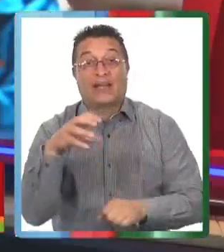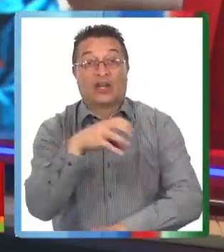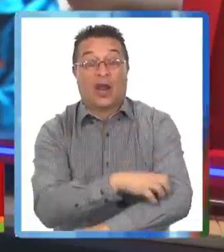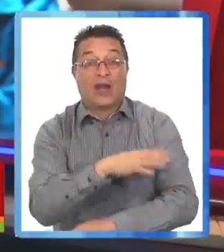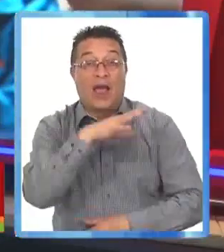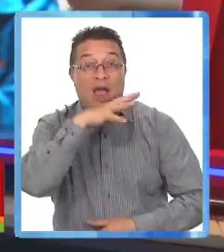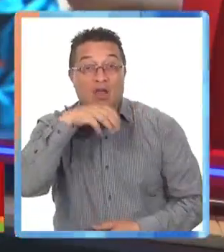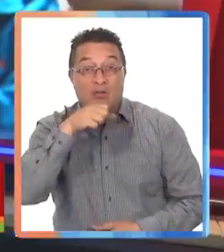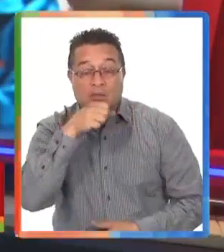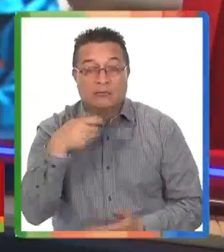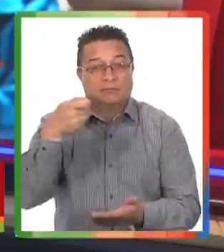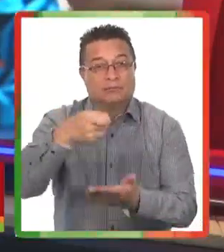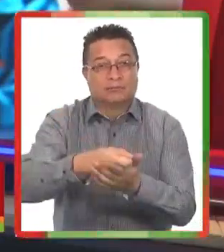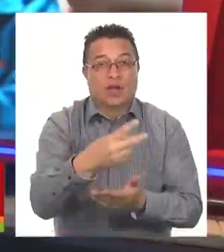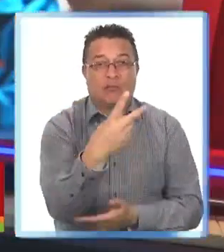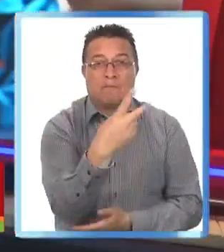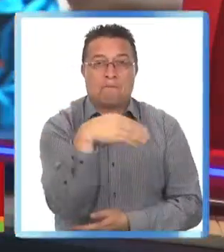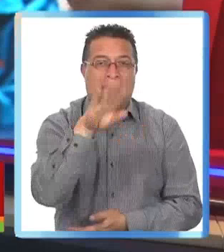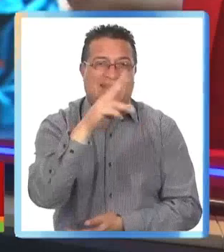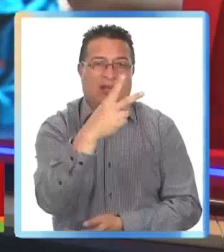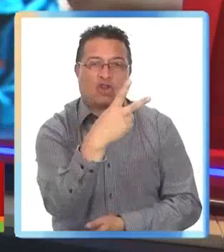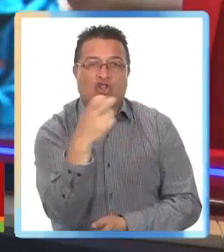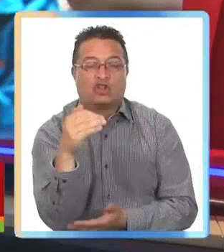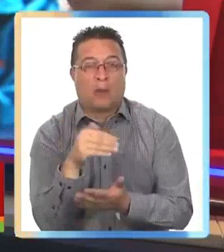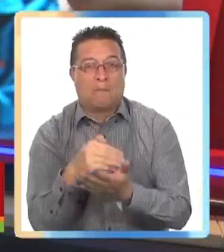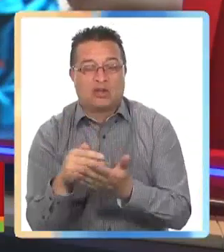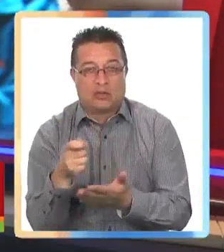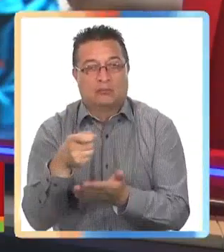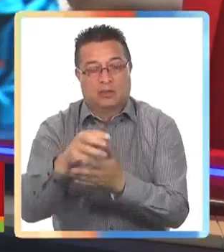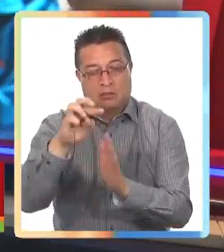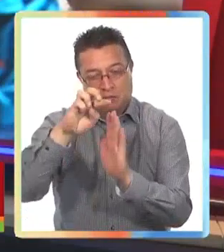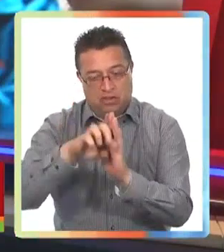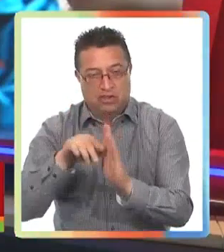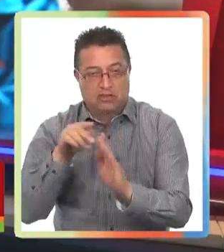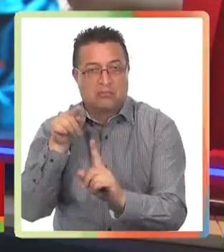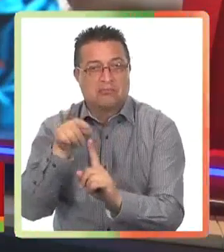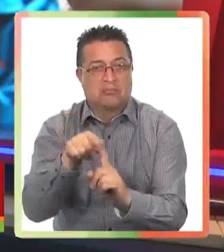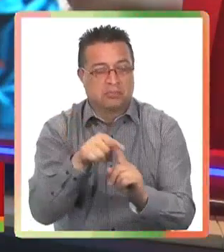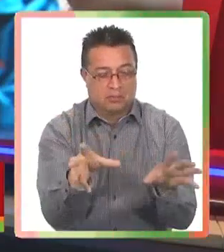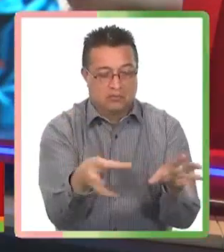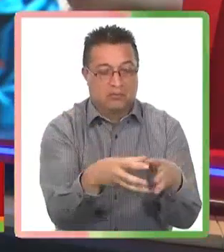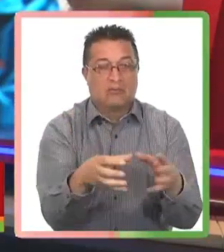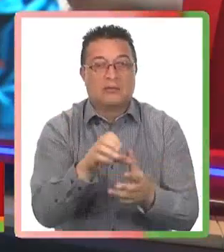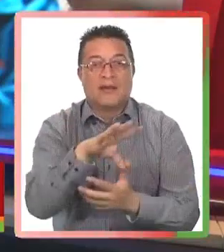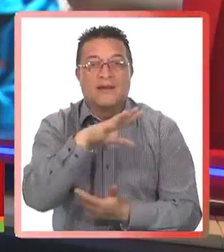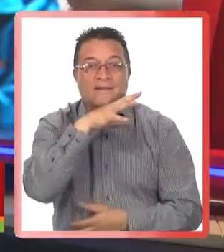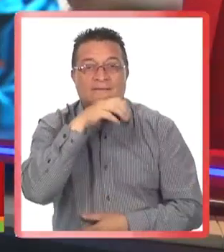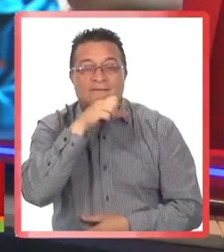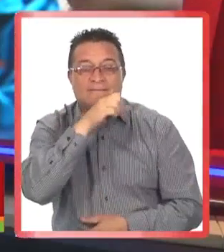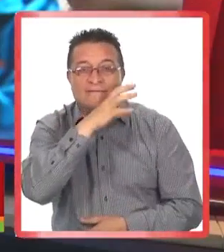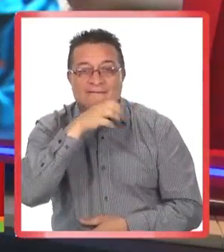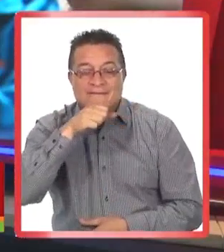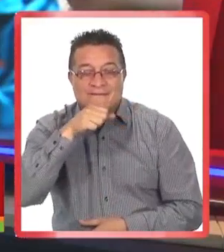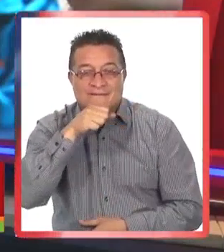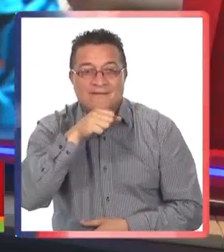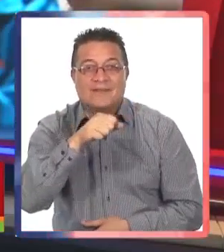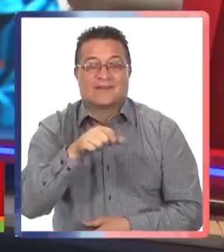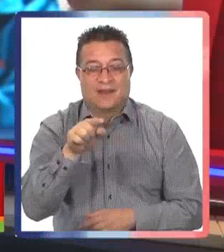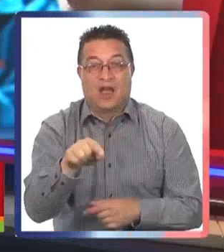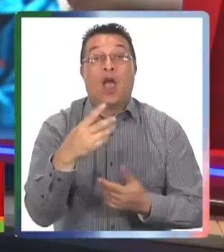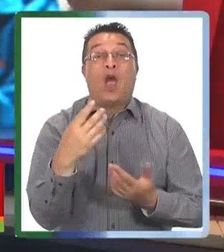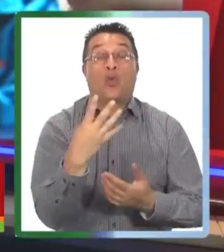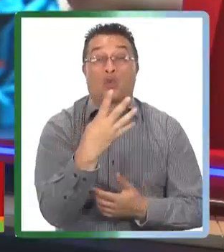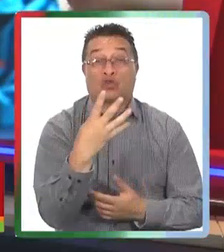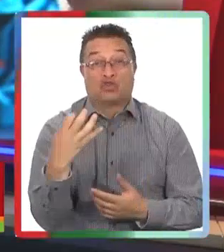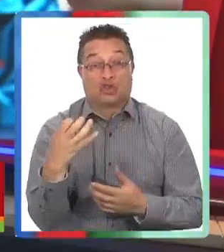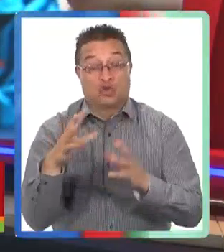Regional del Adulto Mayor va a entregar más de 200 millones de pesos para apoyar proyectos encabezados por organizaciones de adultos mayores. Solamente en Temuco